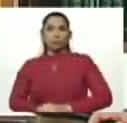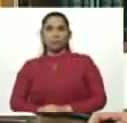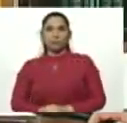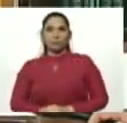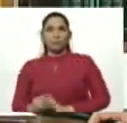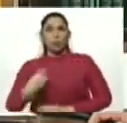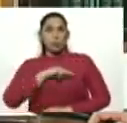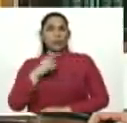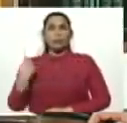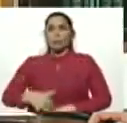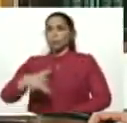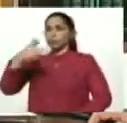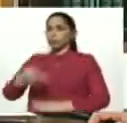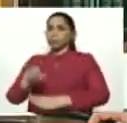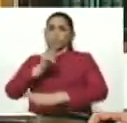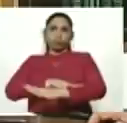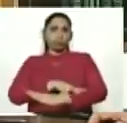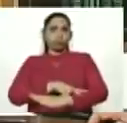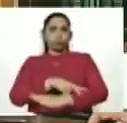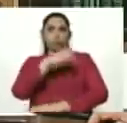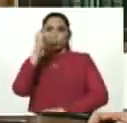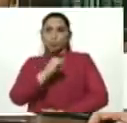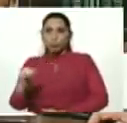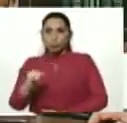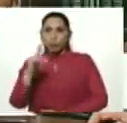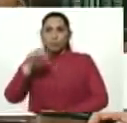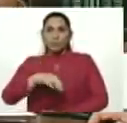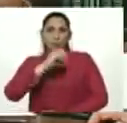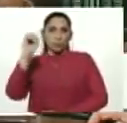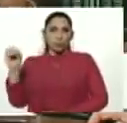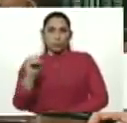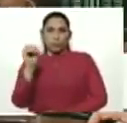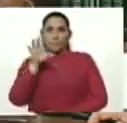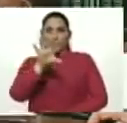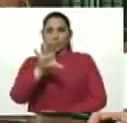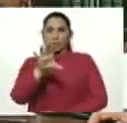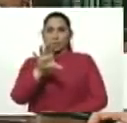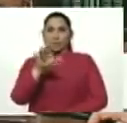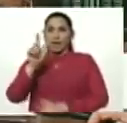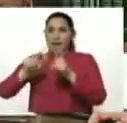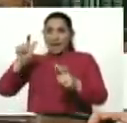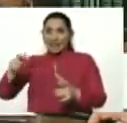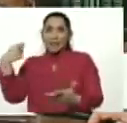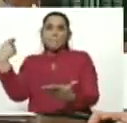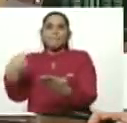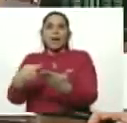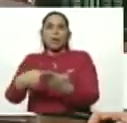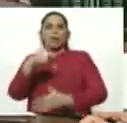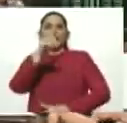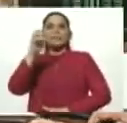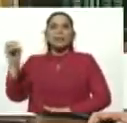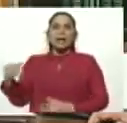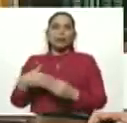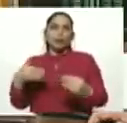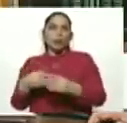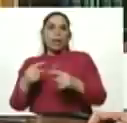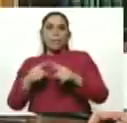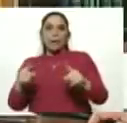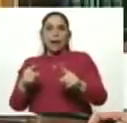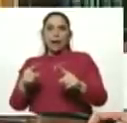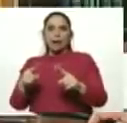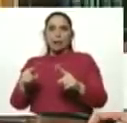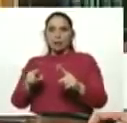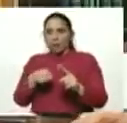Tenemos casos graves en el Zulia y en el occidente del país, de gente que pagó $100 para pasarse por una